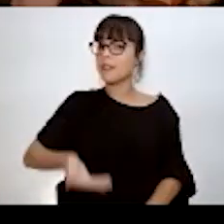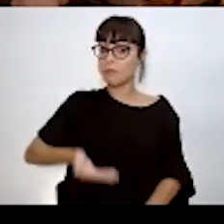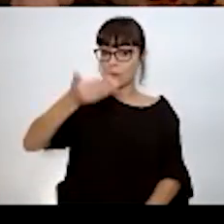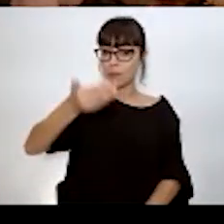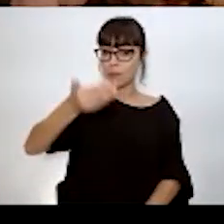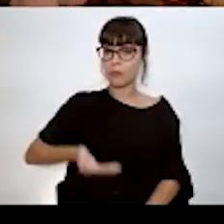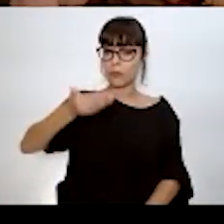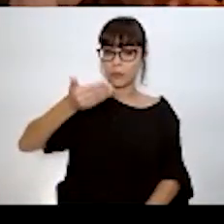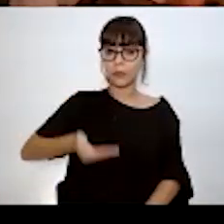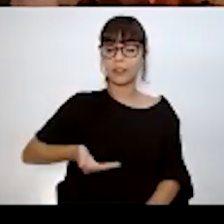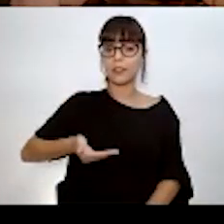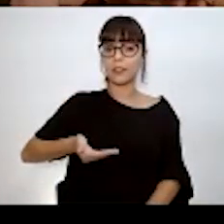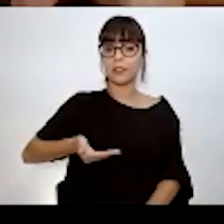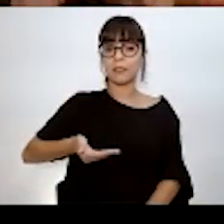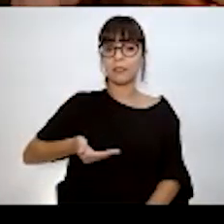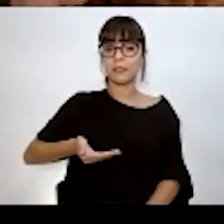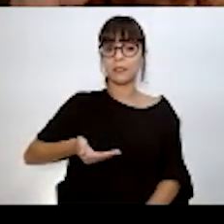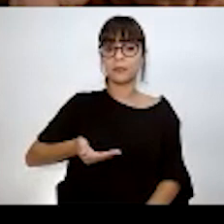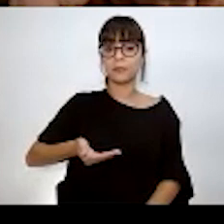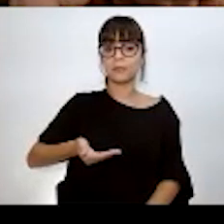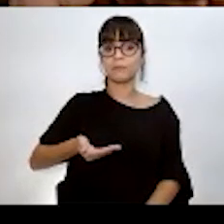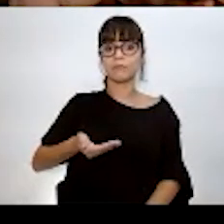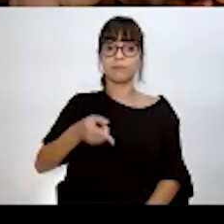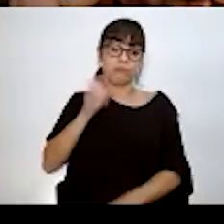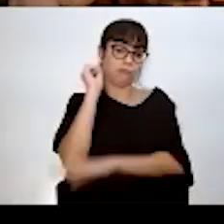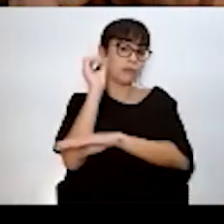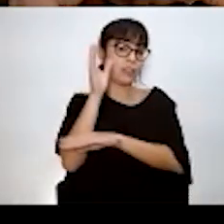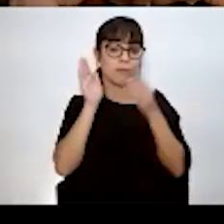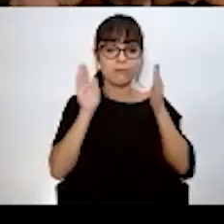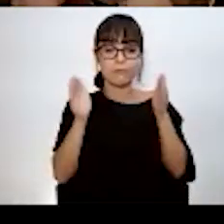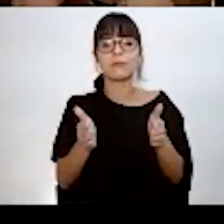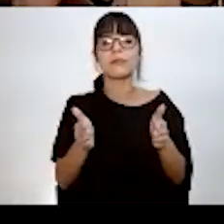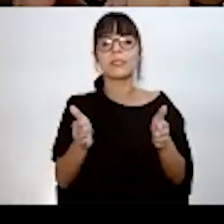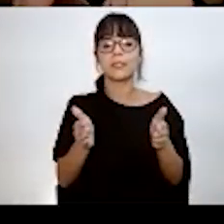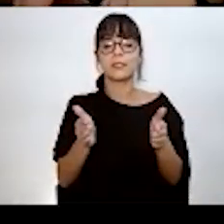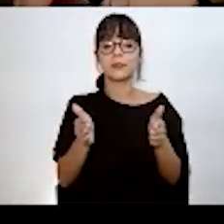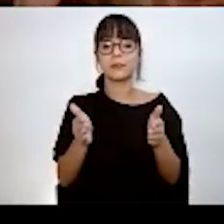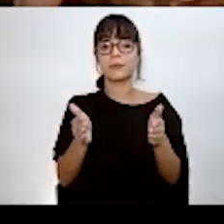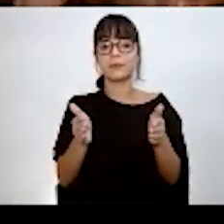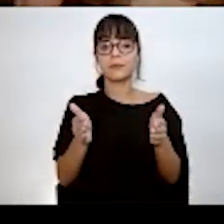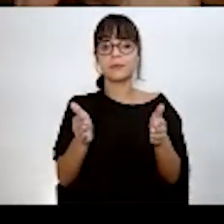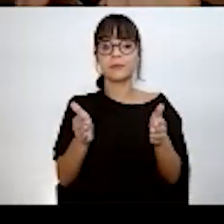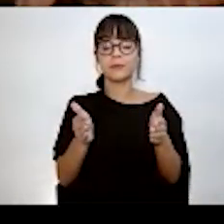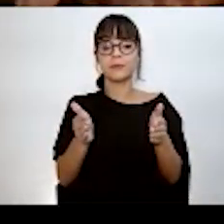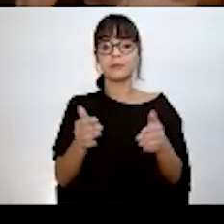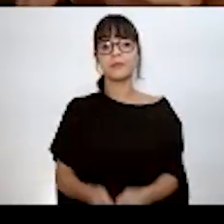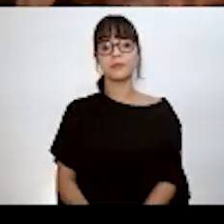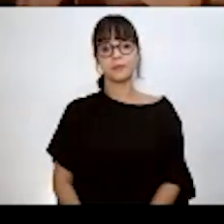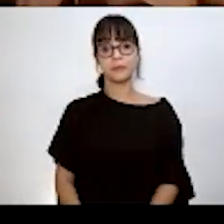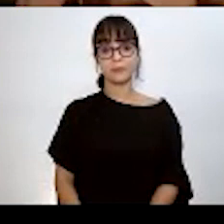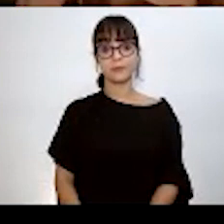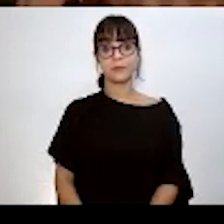centrar lo que quiero ver, lo que quiero exponerles a ustedes, es precisamente que, por lo general, la visión